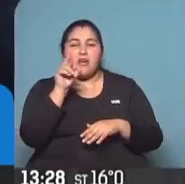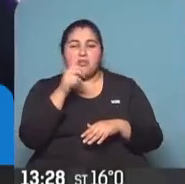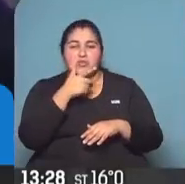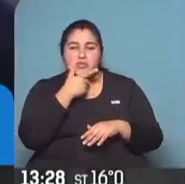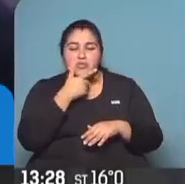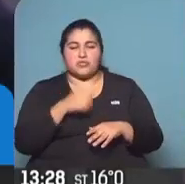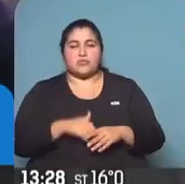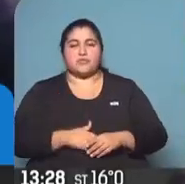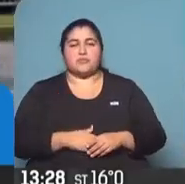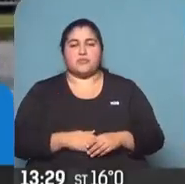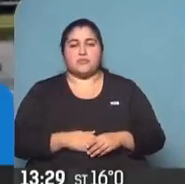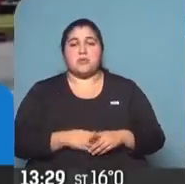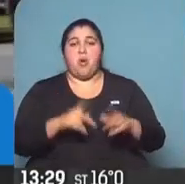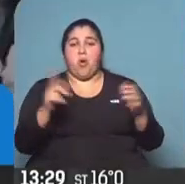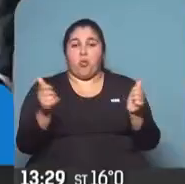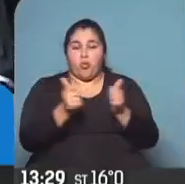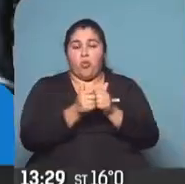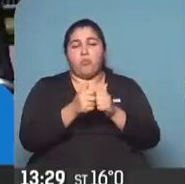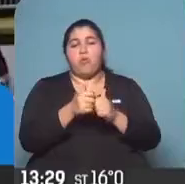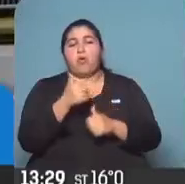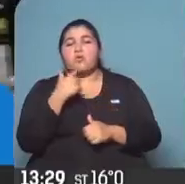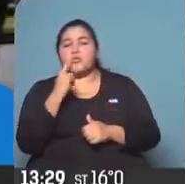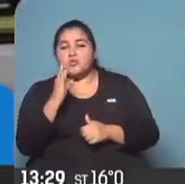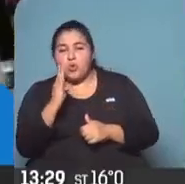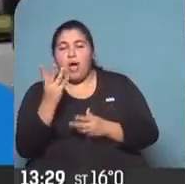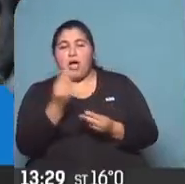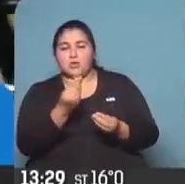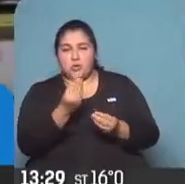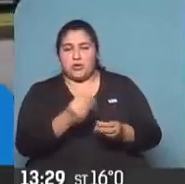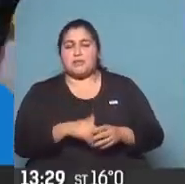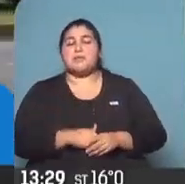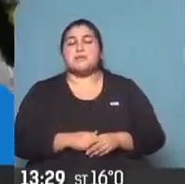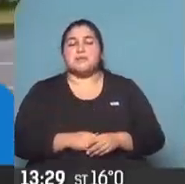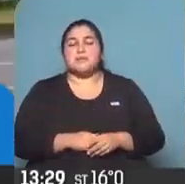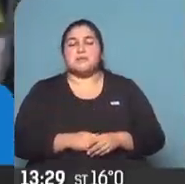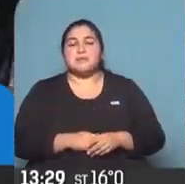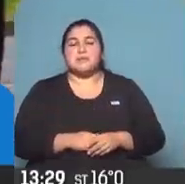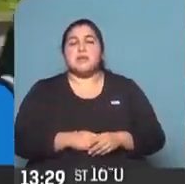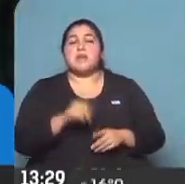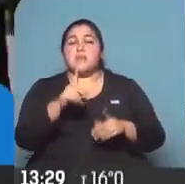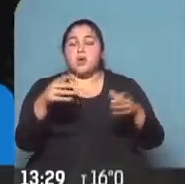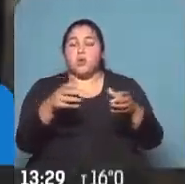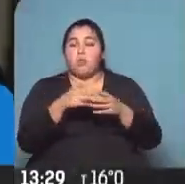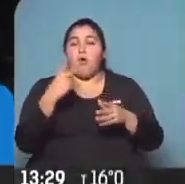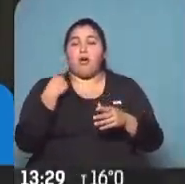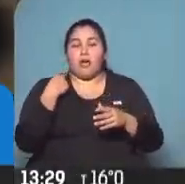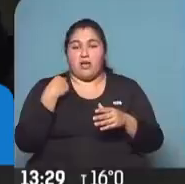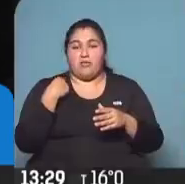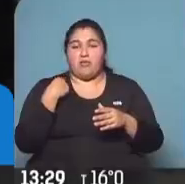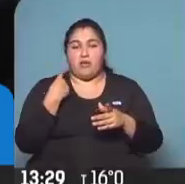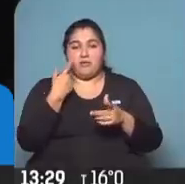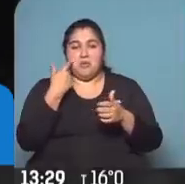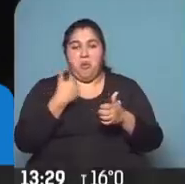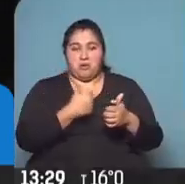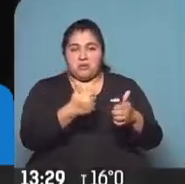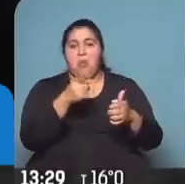mustafa acompañado por su ayuda me dio orden y siguen puntas y la ocupación con pie firme y marcial